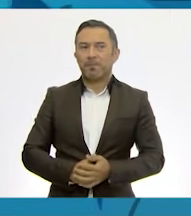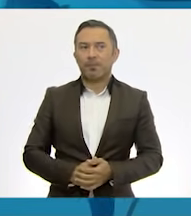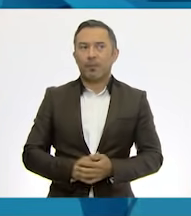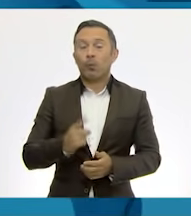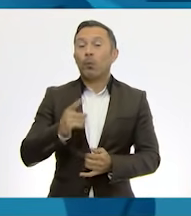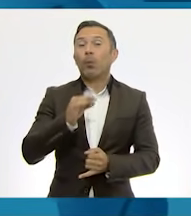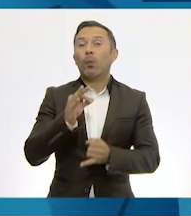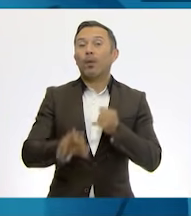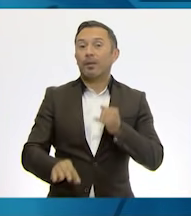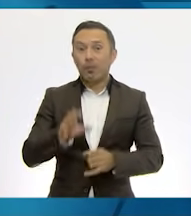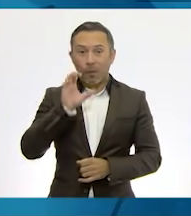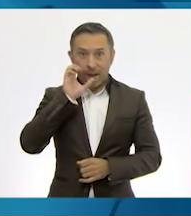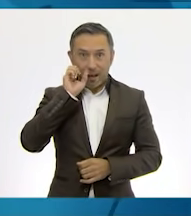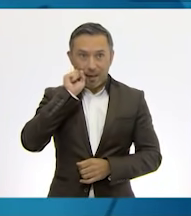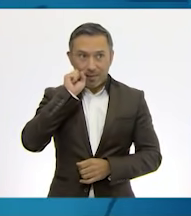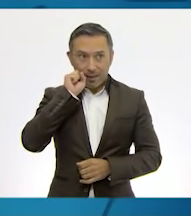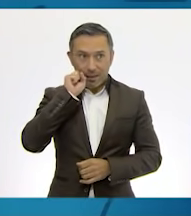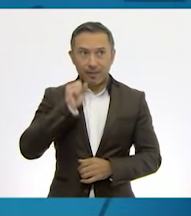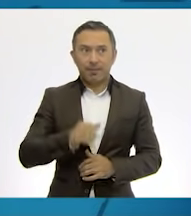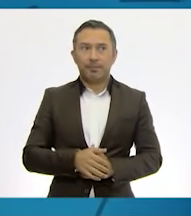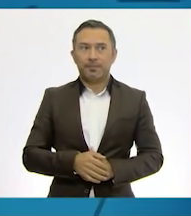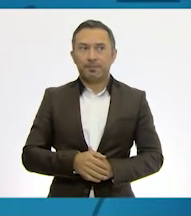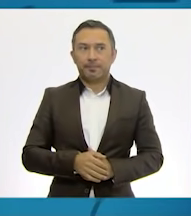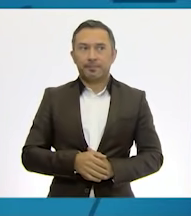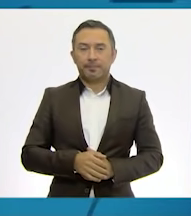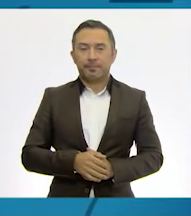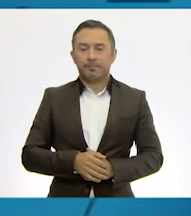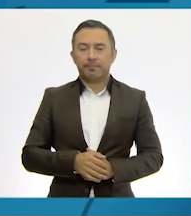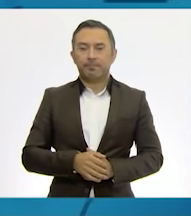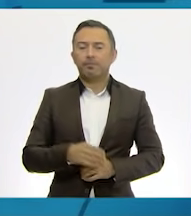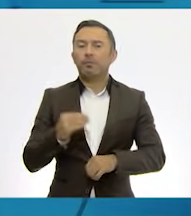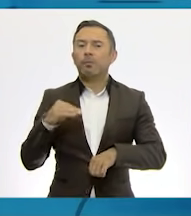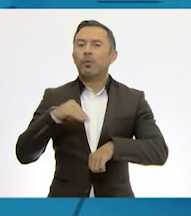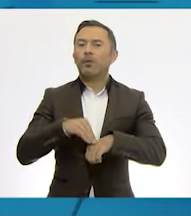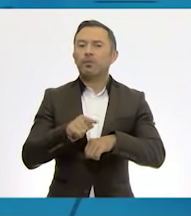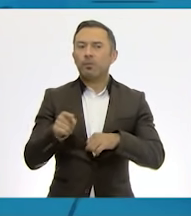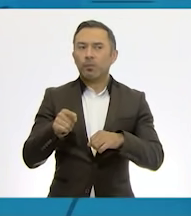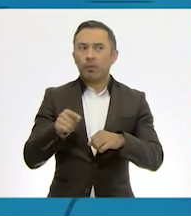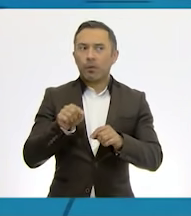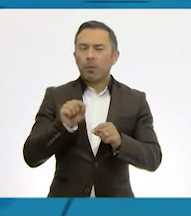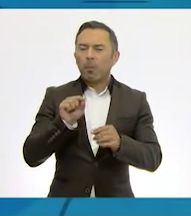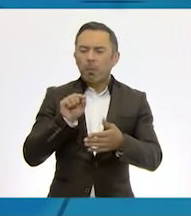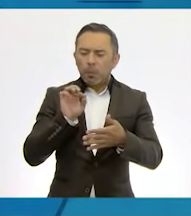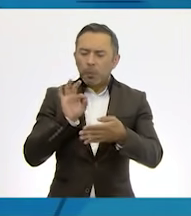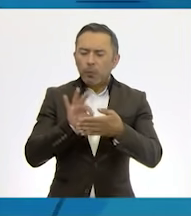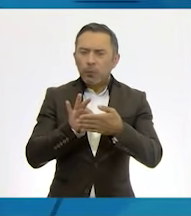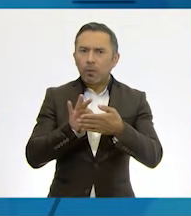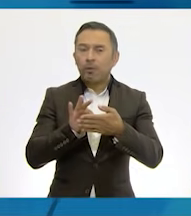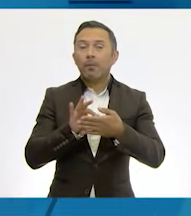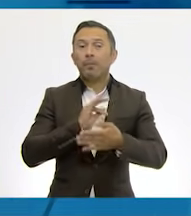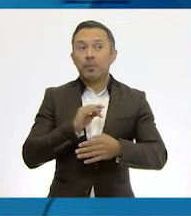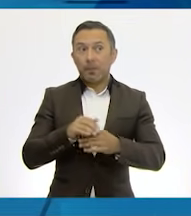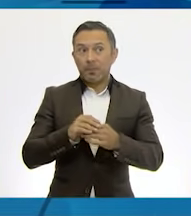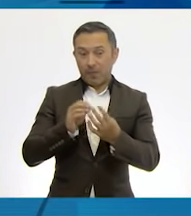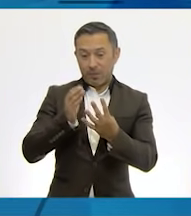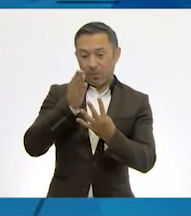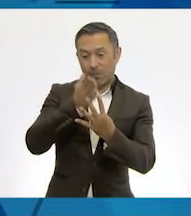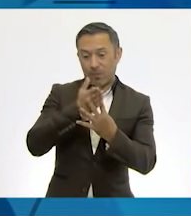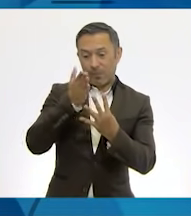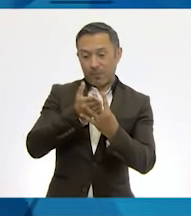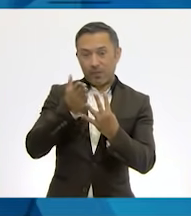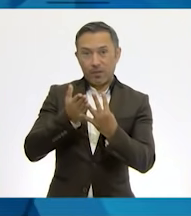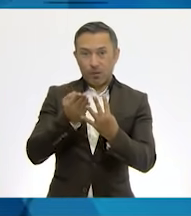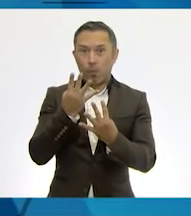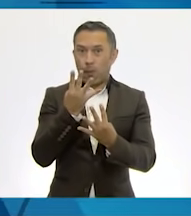pondré cuál es la representación de este punto. Tenemos cuatro partes iguales divididas y